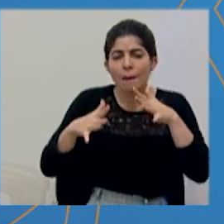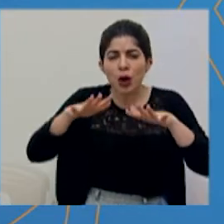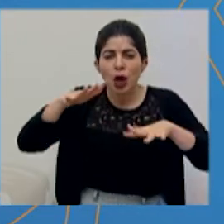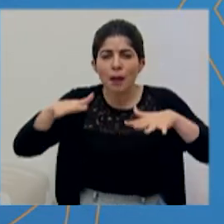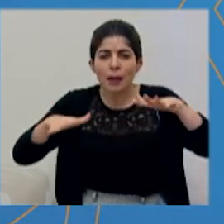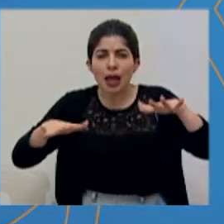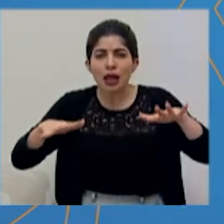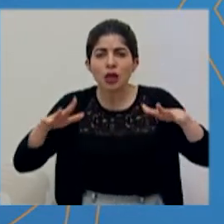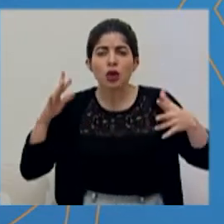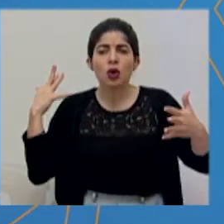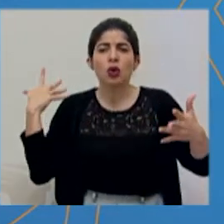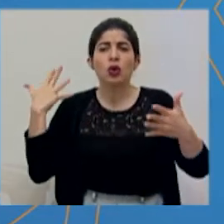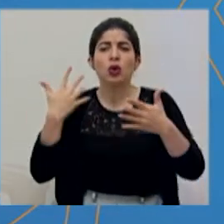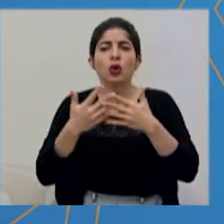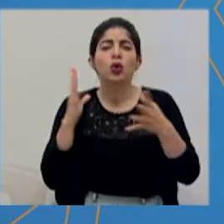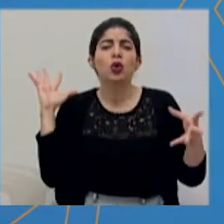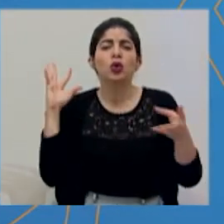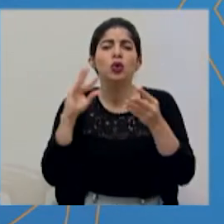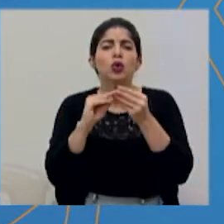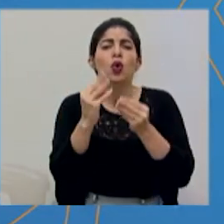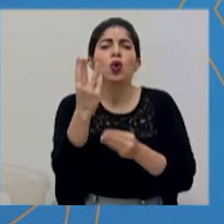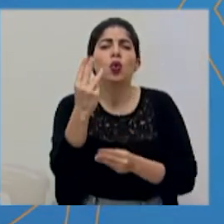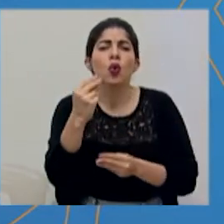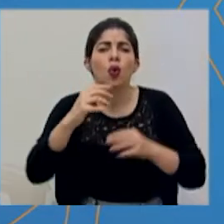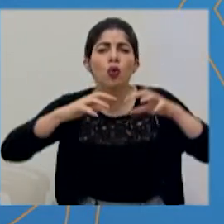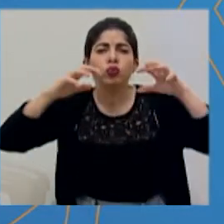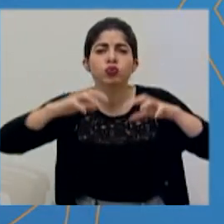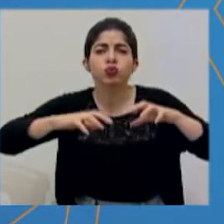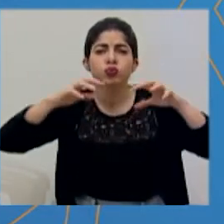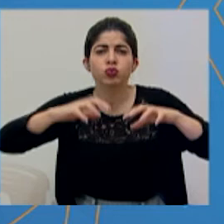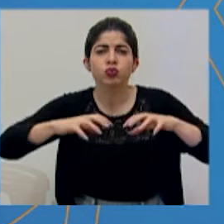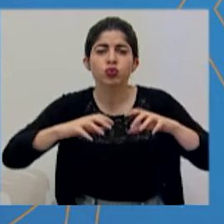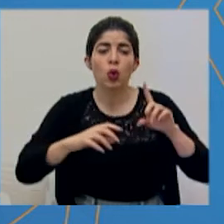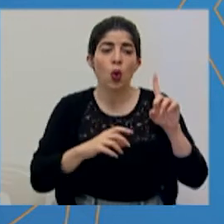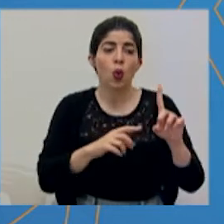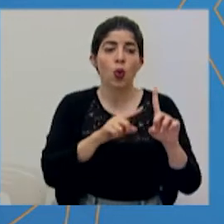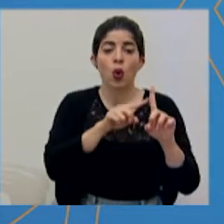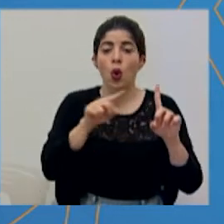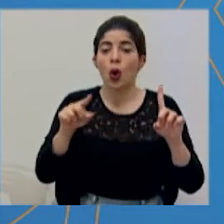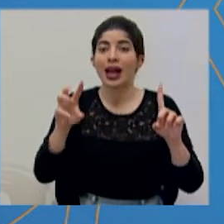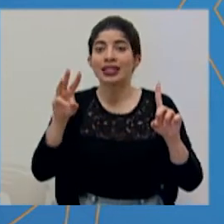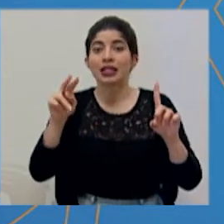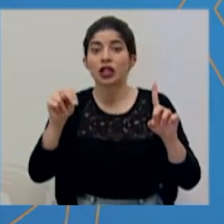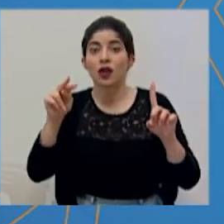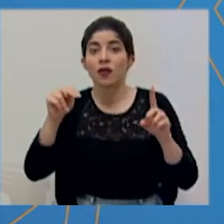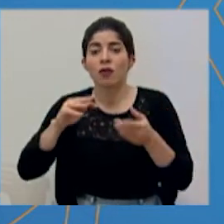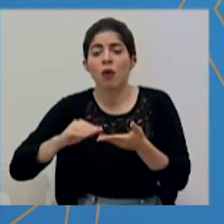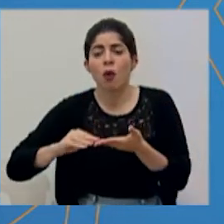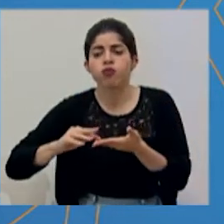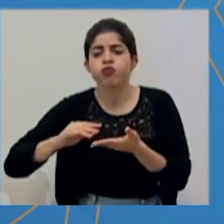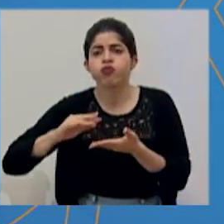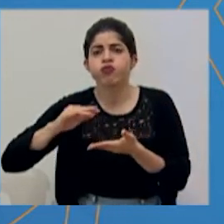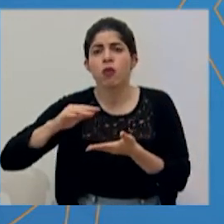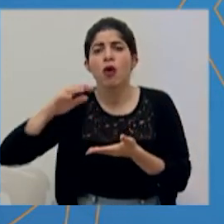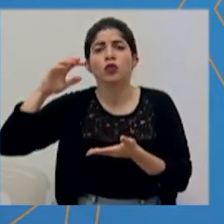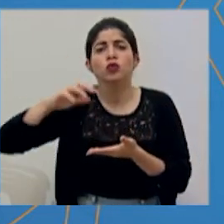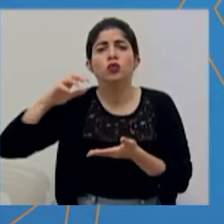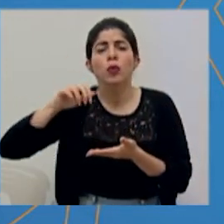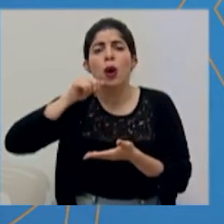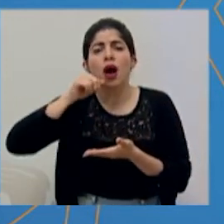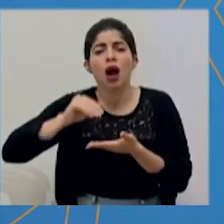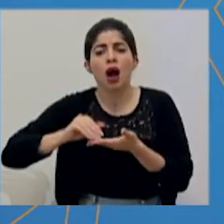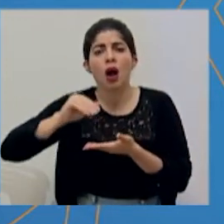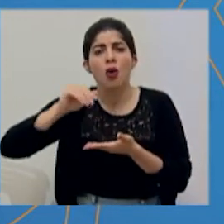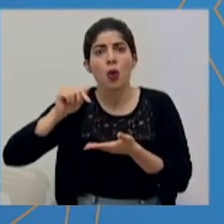los acumulados de lluvia del 1 al 6 de noviembre y estos pues tienen un